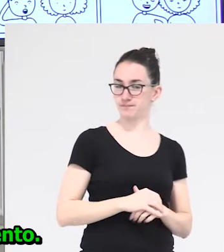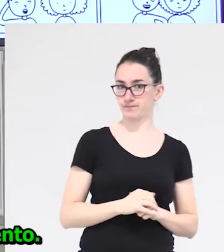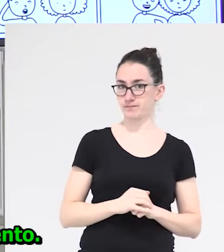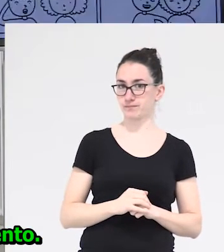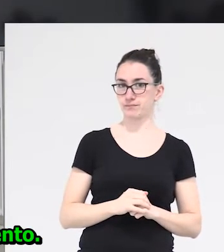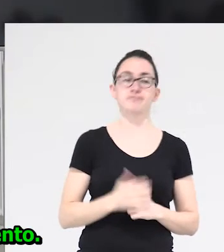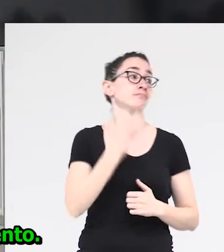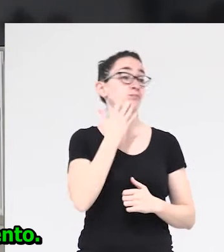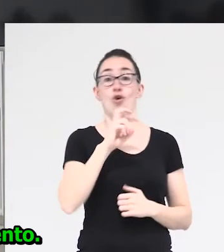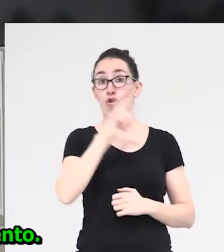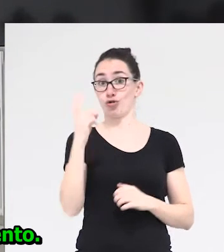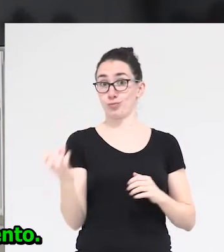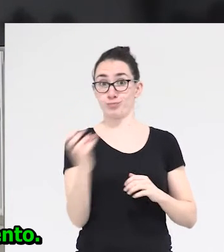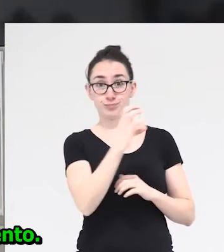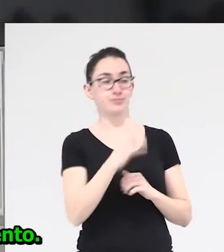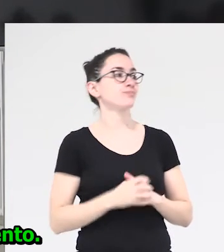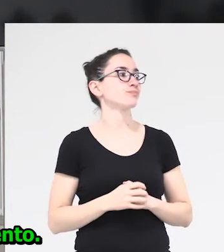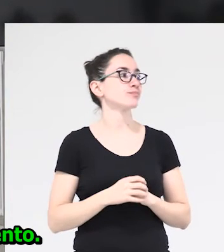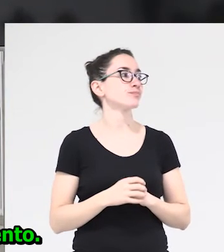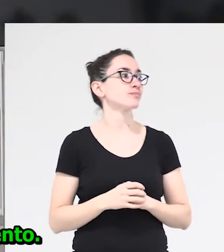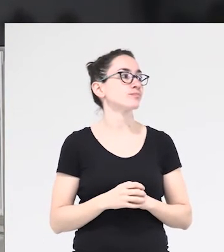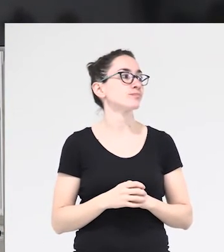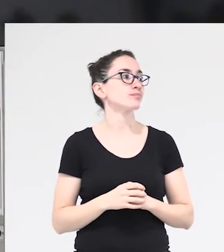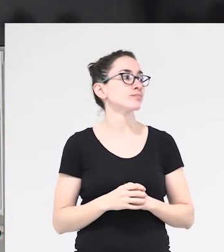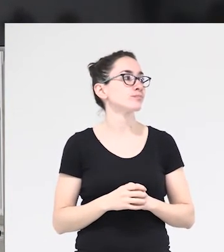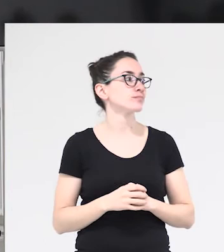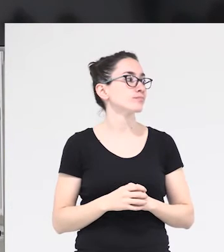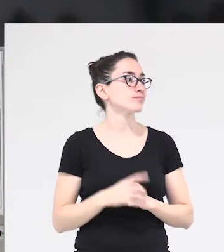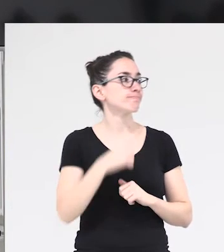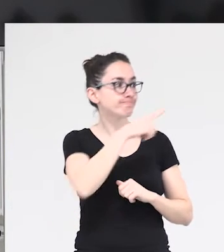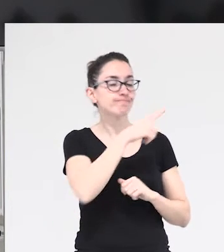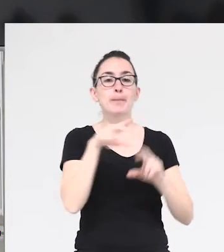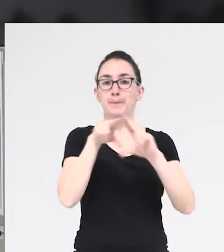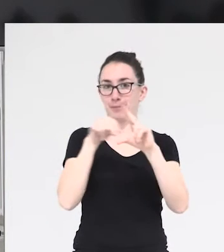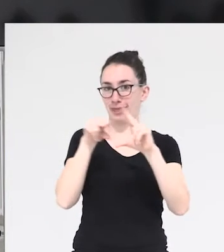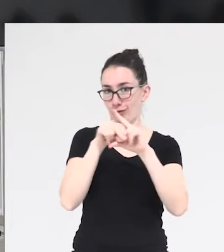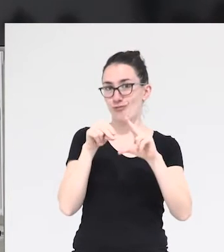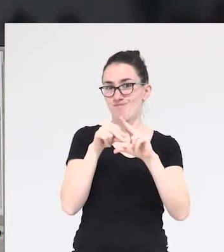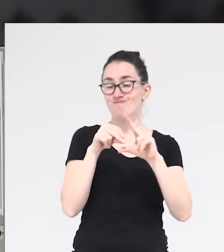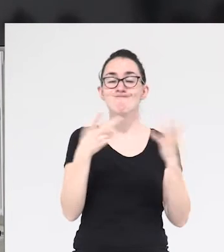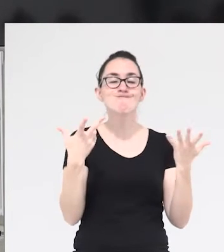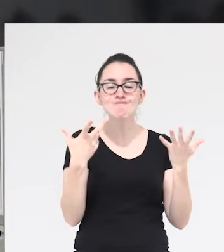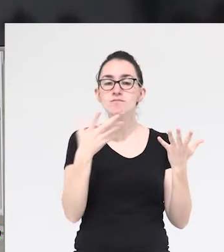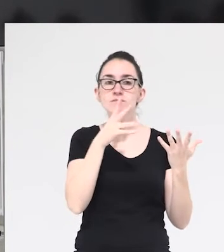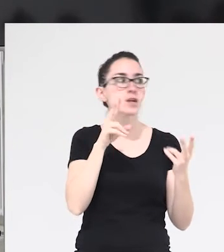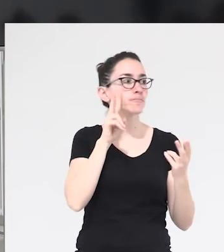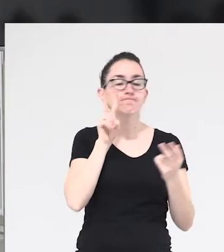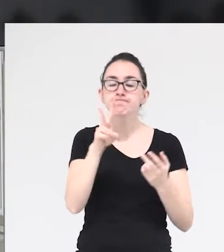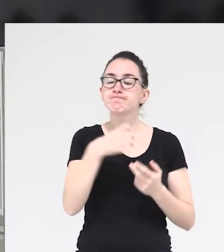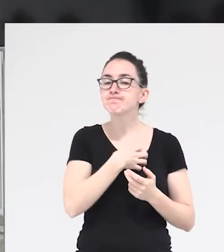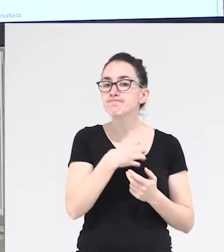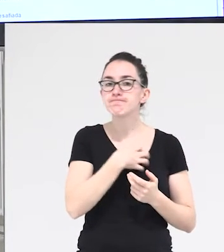Esta, por ejemplo, es una de las cosas que podríamos pensarla como elemento. Aquí había un video que no lo estamos pudiendo